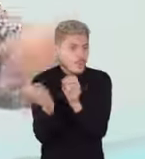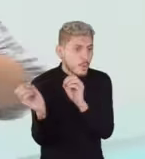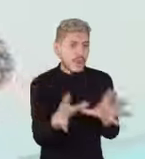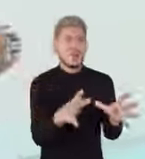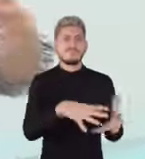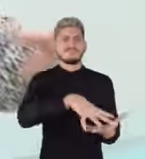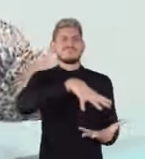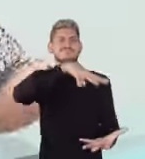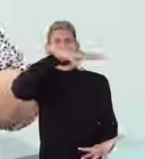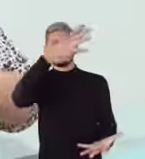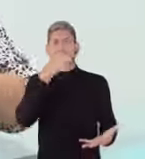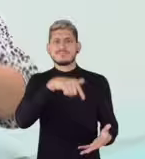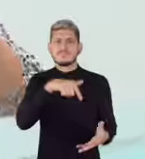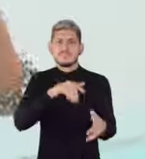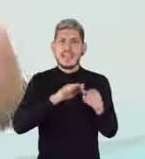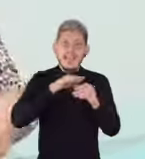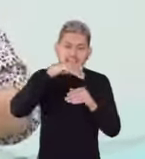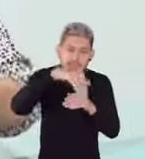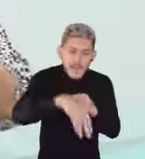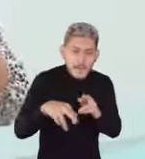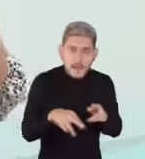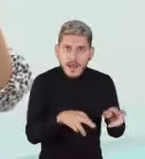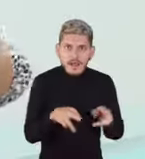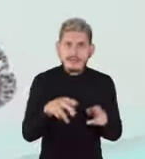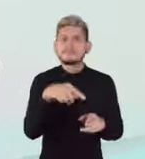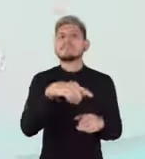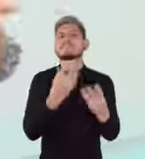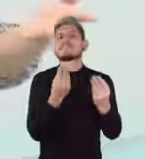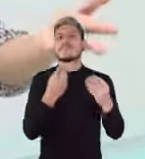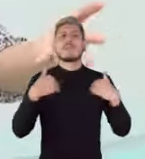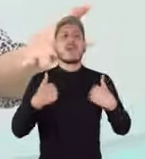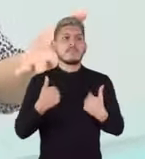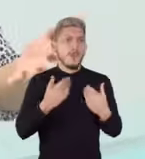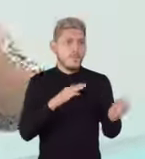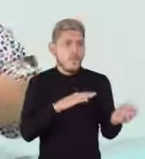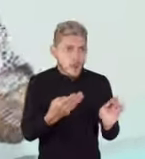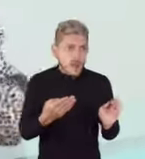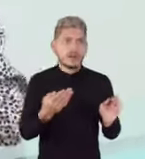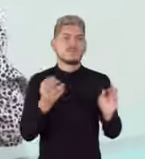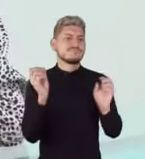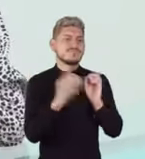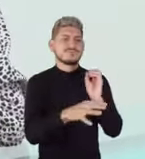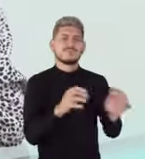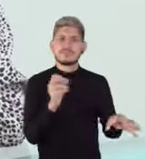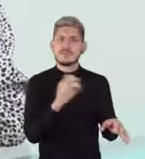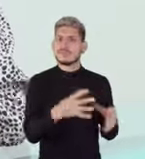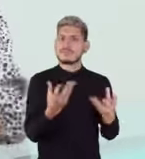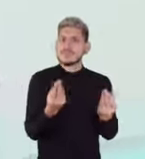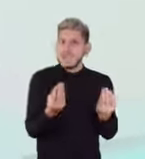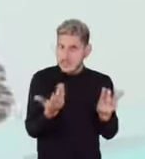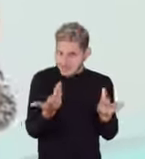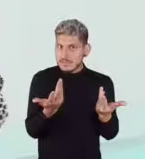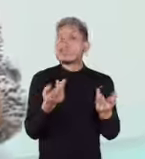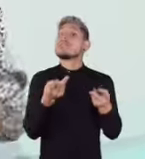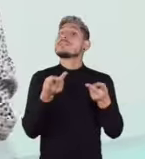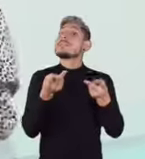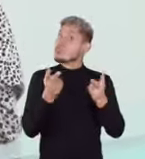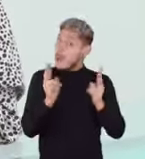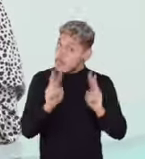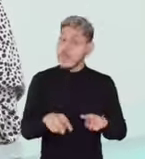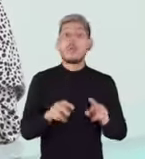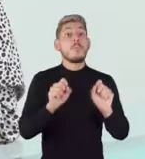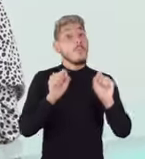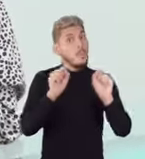hay basura alrededor de las quebradas, se arroja basura, se arroja animales muertos, nos decía también vecinos, vecinas, y también puede ser un